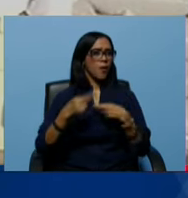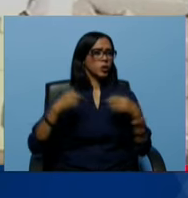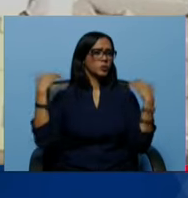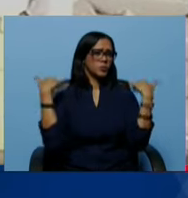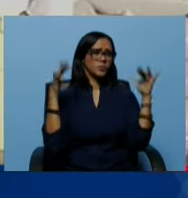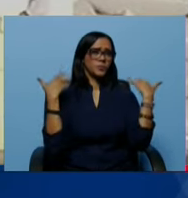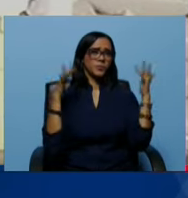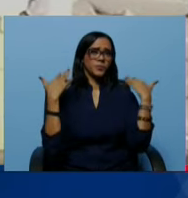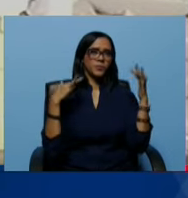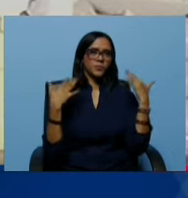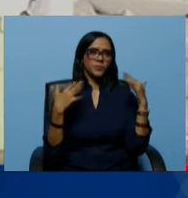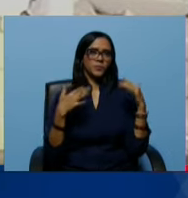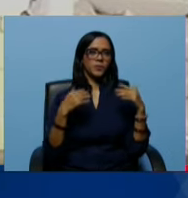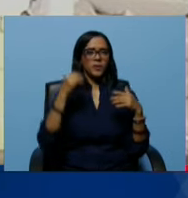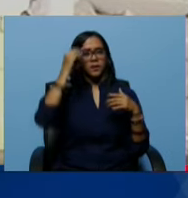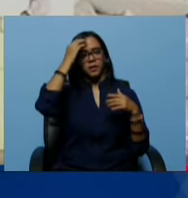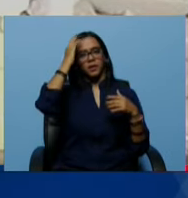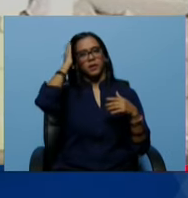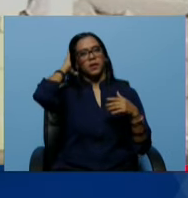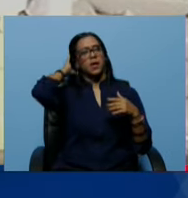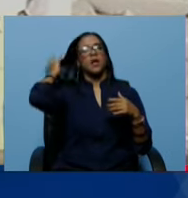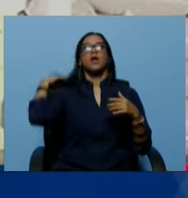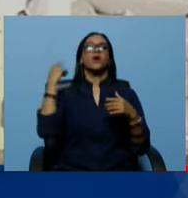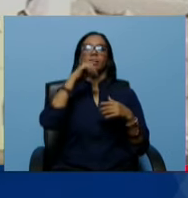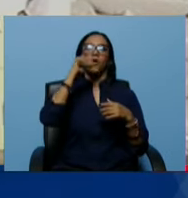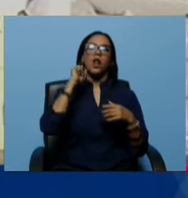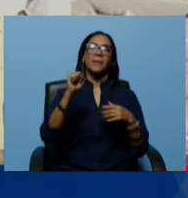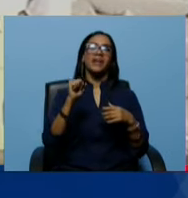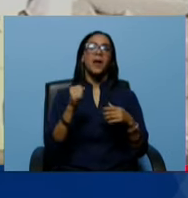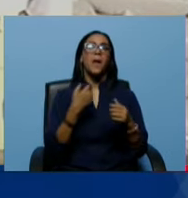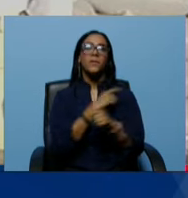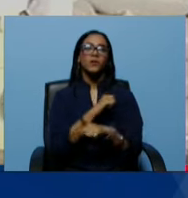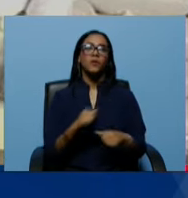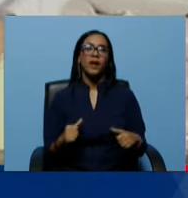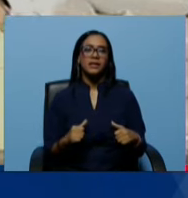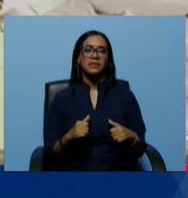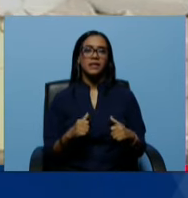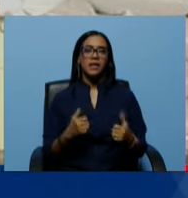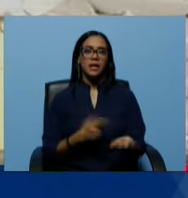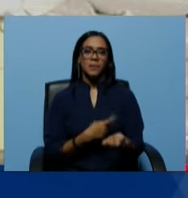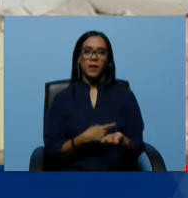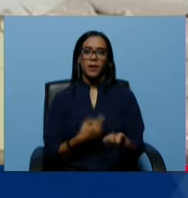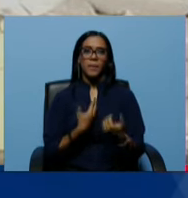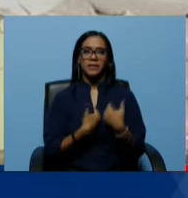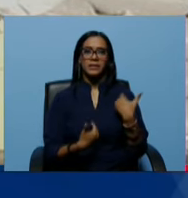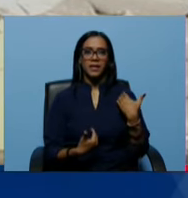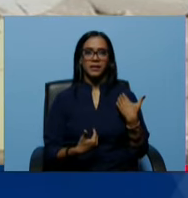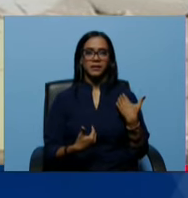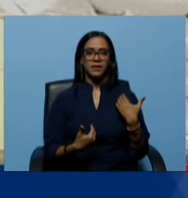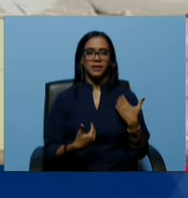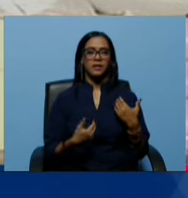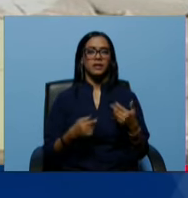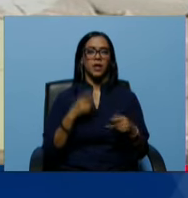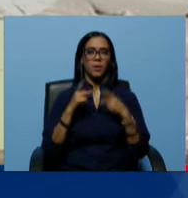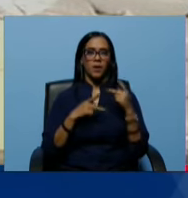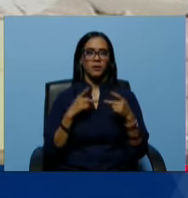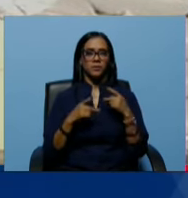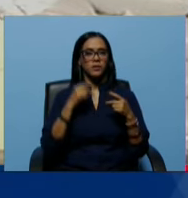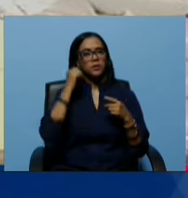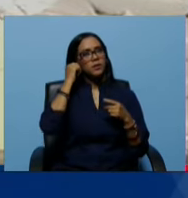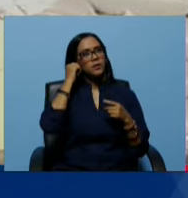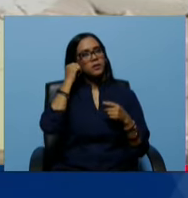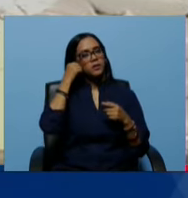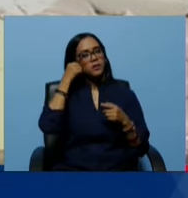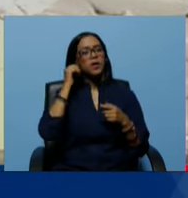rato con Nicolás Maduro a la cabeza. Portuguesa, hermano presidente, bastión de la producción del país,